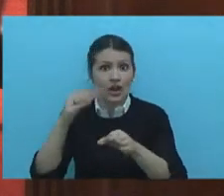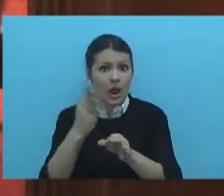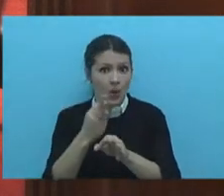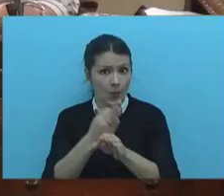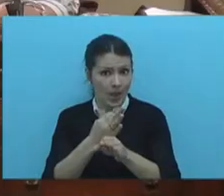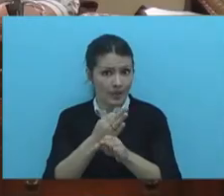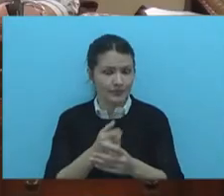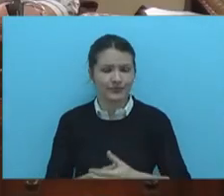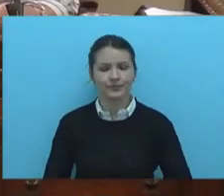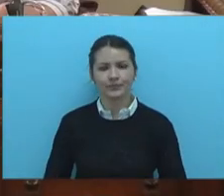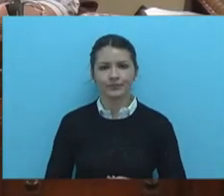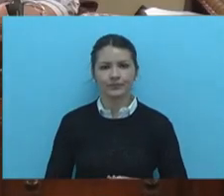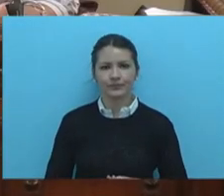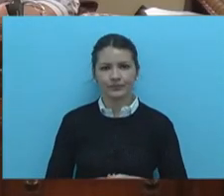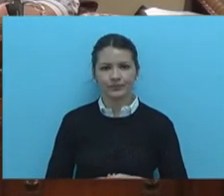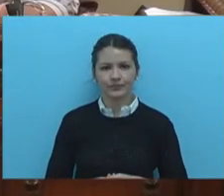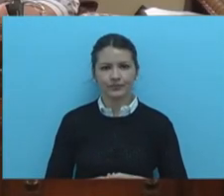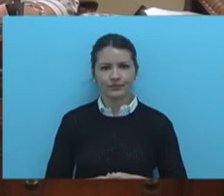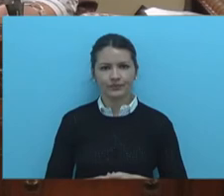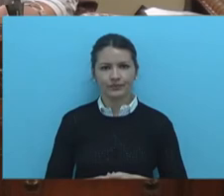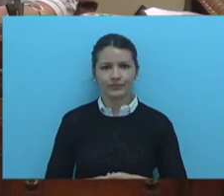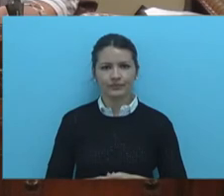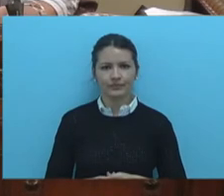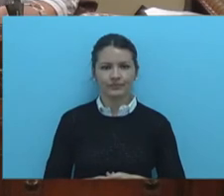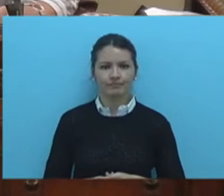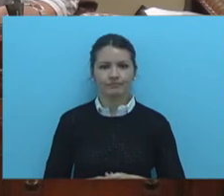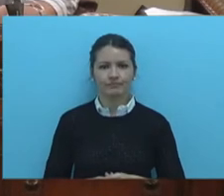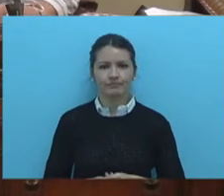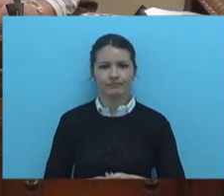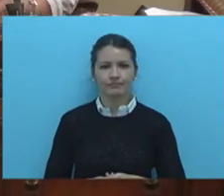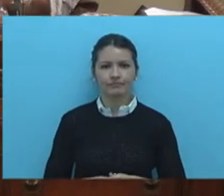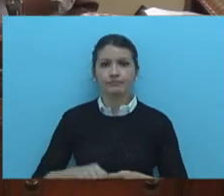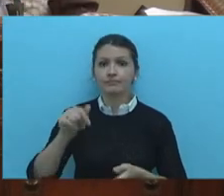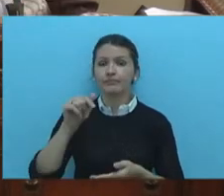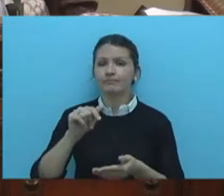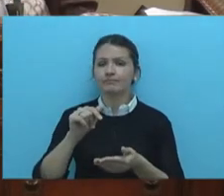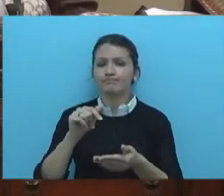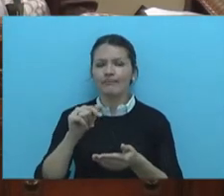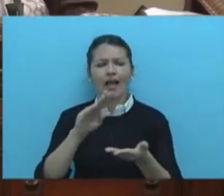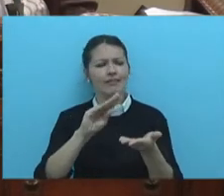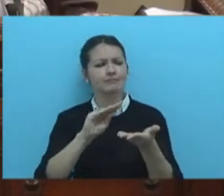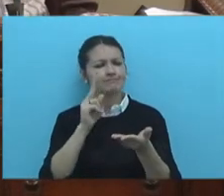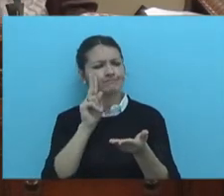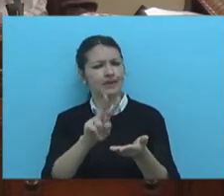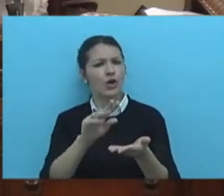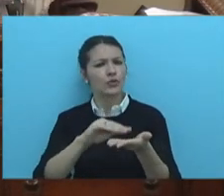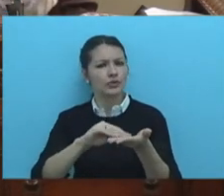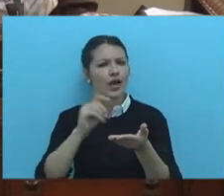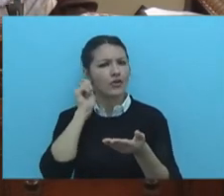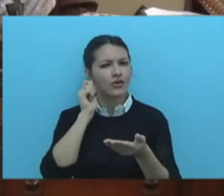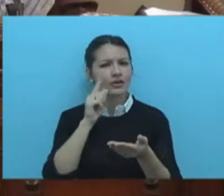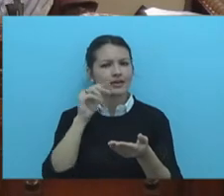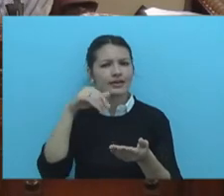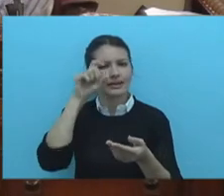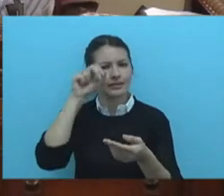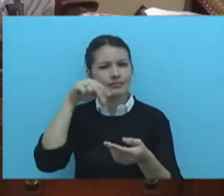Diputado Jiménez, no está conforme todavía con la aplicación. Tiene la palabra. El